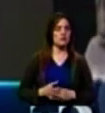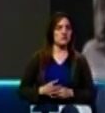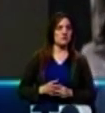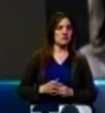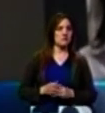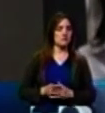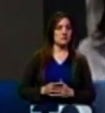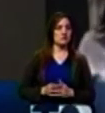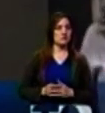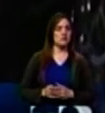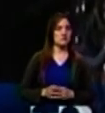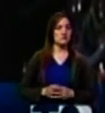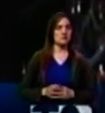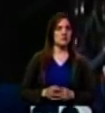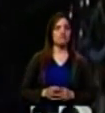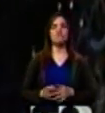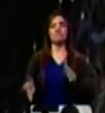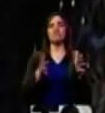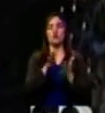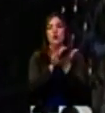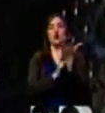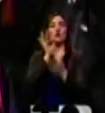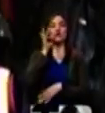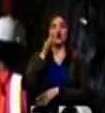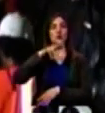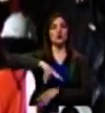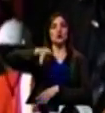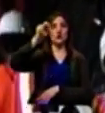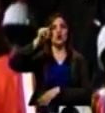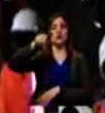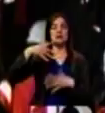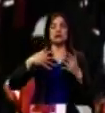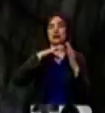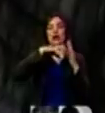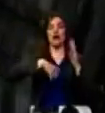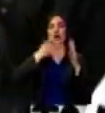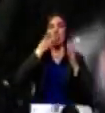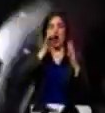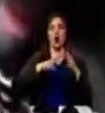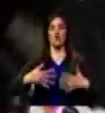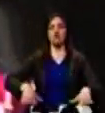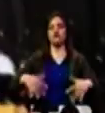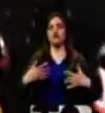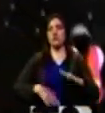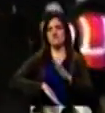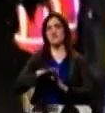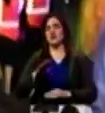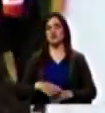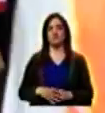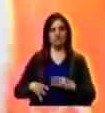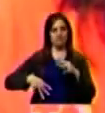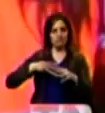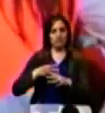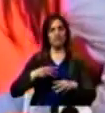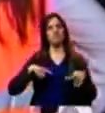de ese yacimiento. Fruta del Norte es considerada como una de las minas de oro de más alta ley en el mundo. Se estima que